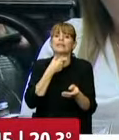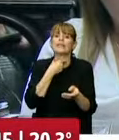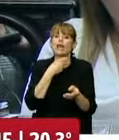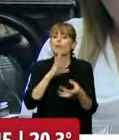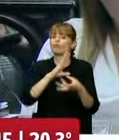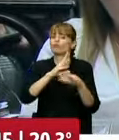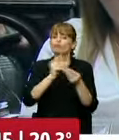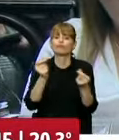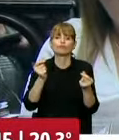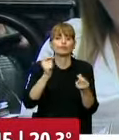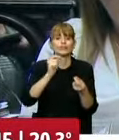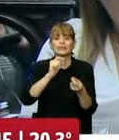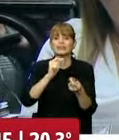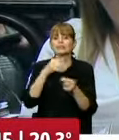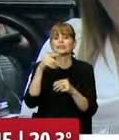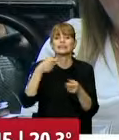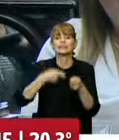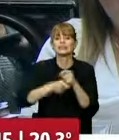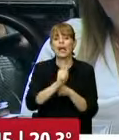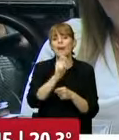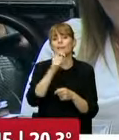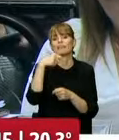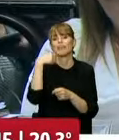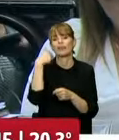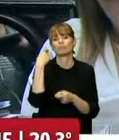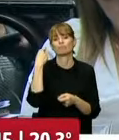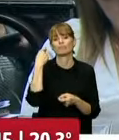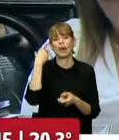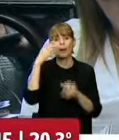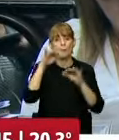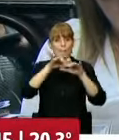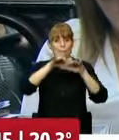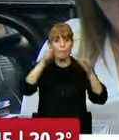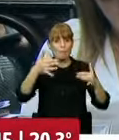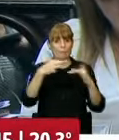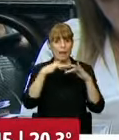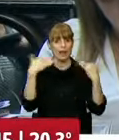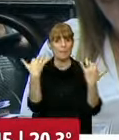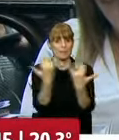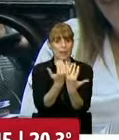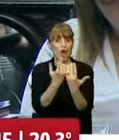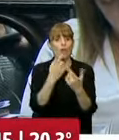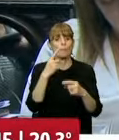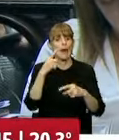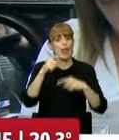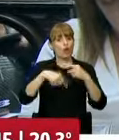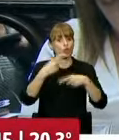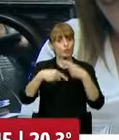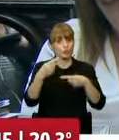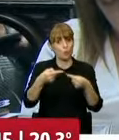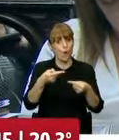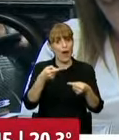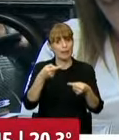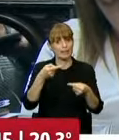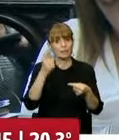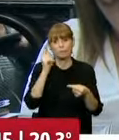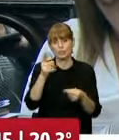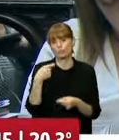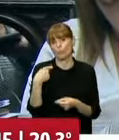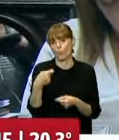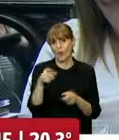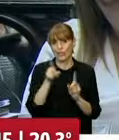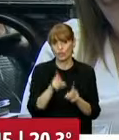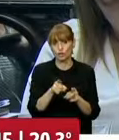de Loredo, Coalición Federal, Pichetto y Ritondo del Bloque PRO. Bueno, pasamos en limpio. La votación a favor,